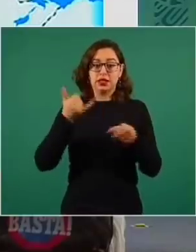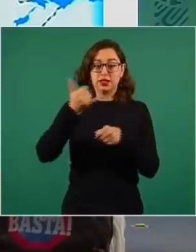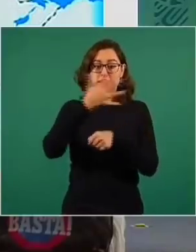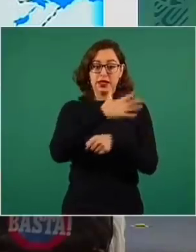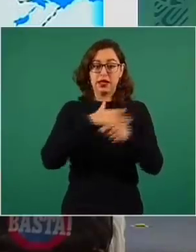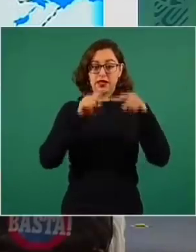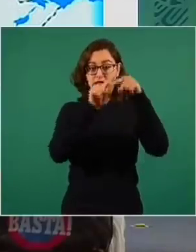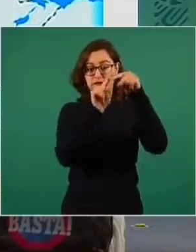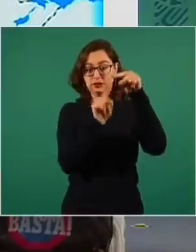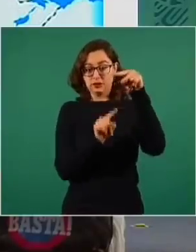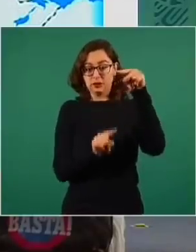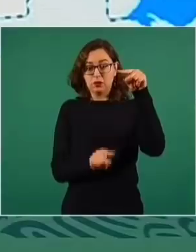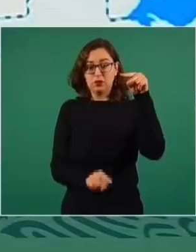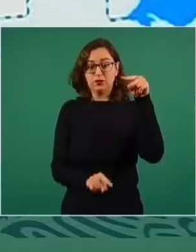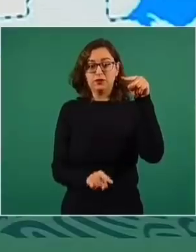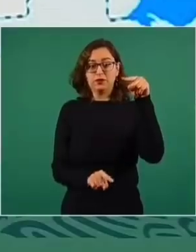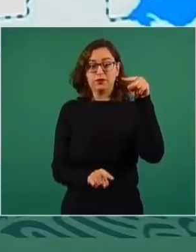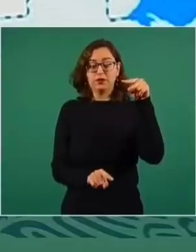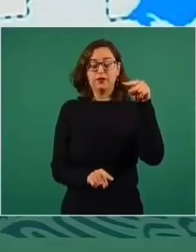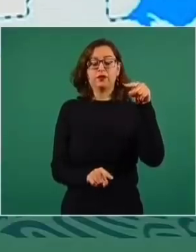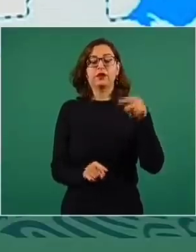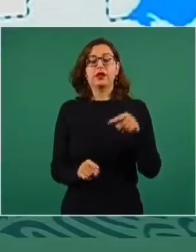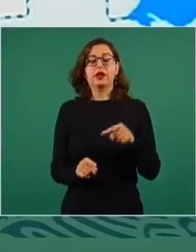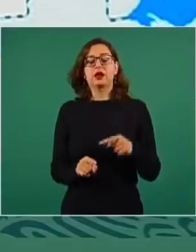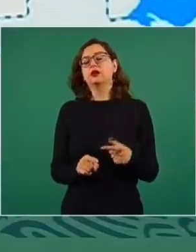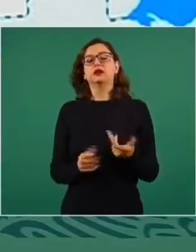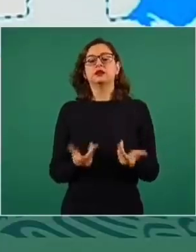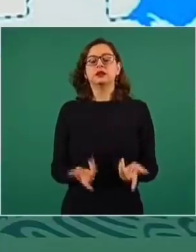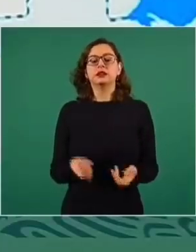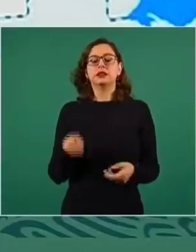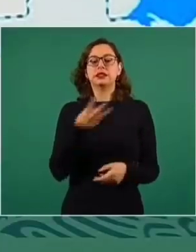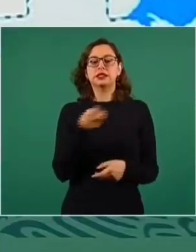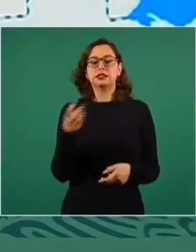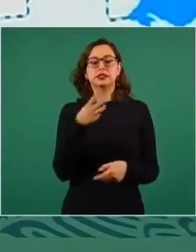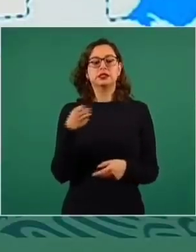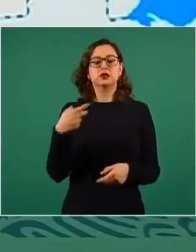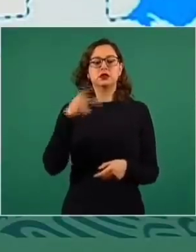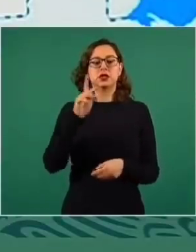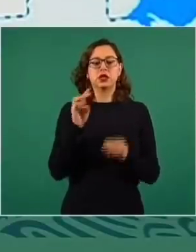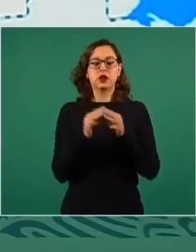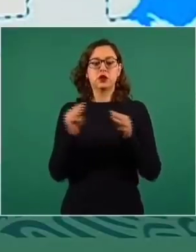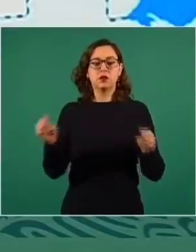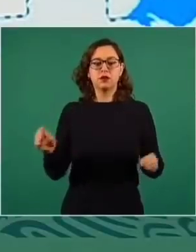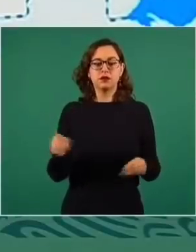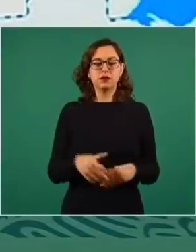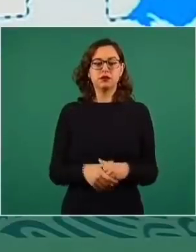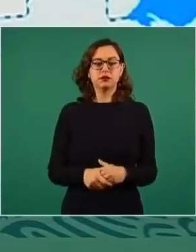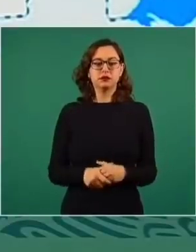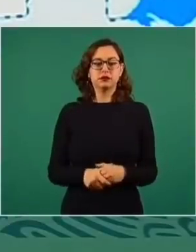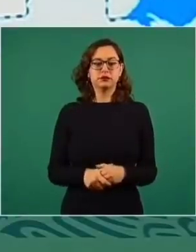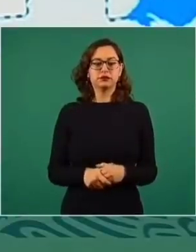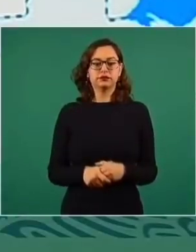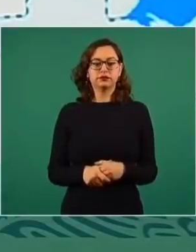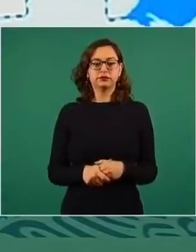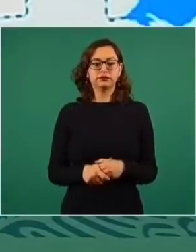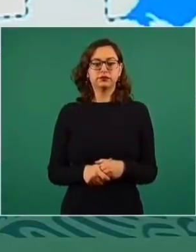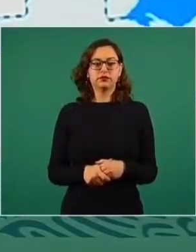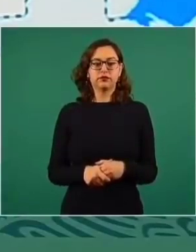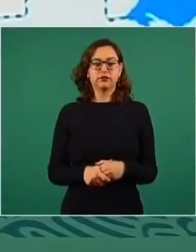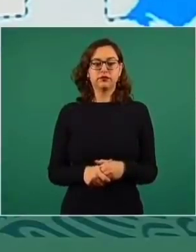salina cruz aquí son 300 km y aquí lo que